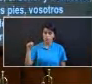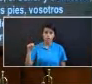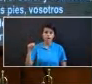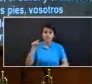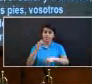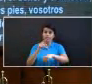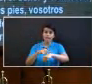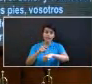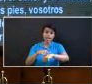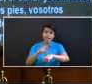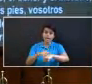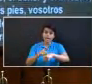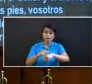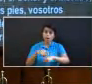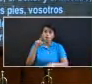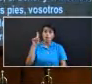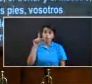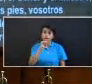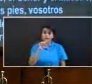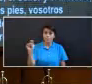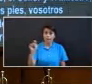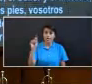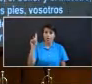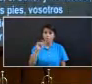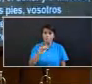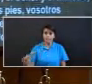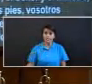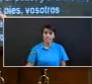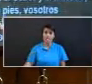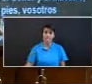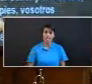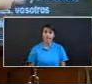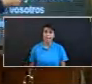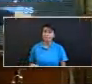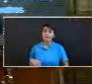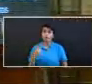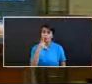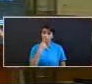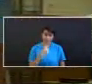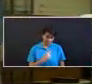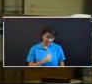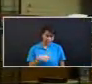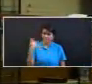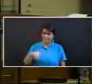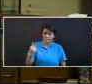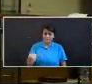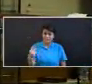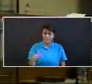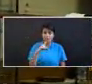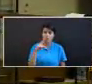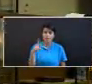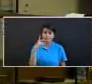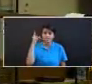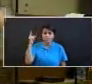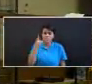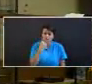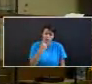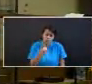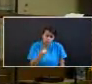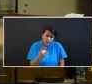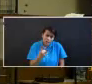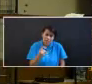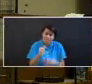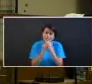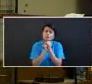semana ni un mes para arreglarme para llegar a la Santa Cena, sino que me voy a humillar inmediatamente y te voy a decir: Señor, perdóname, te